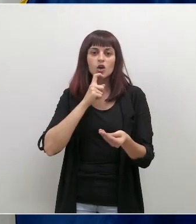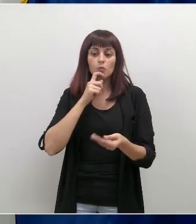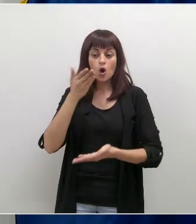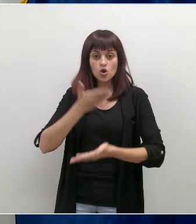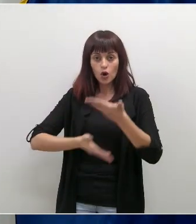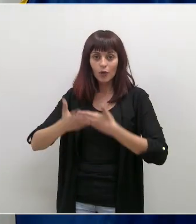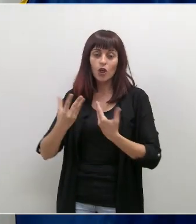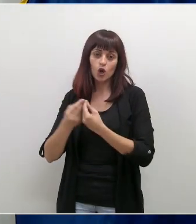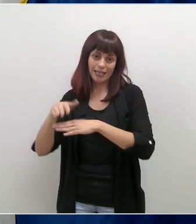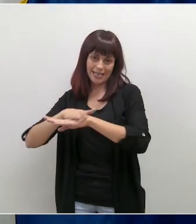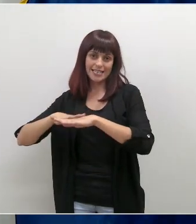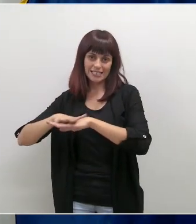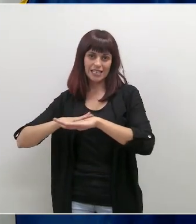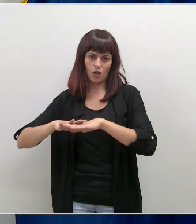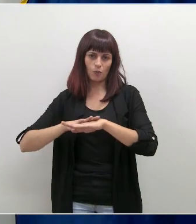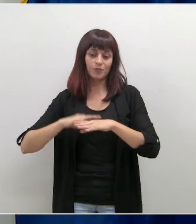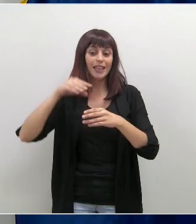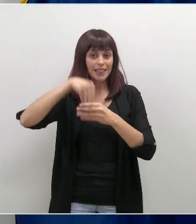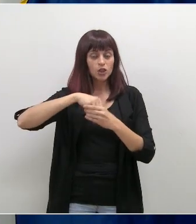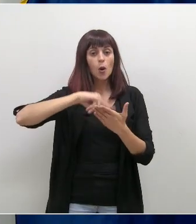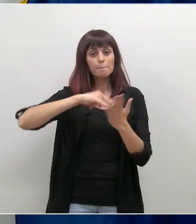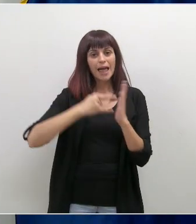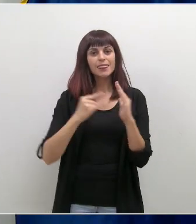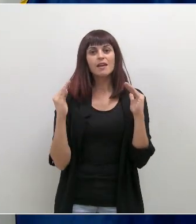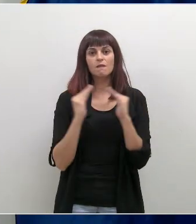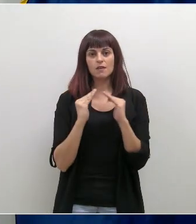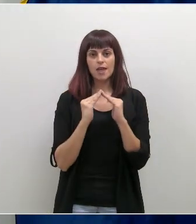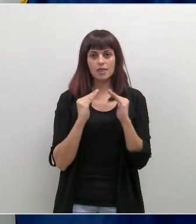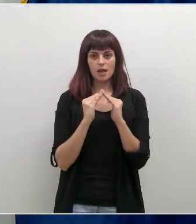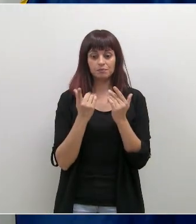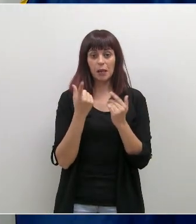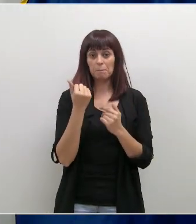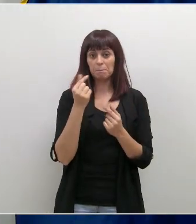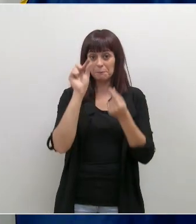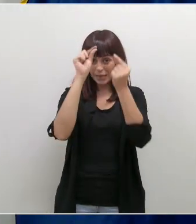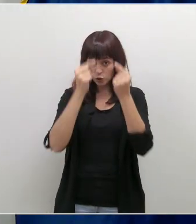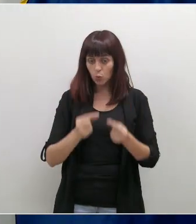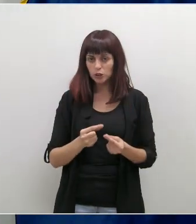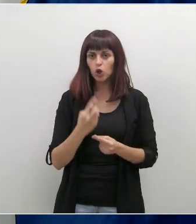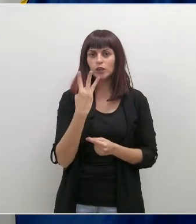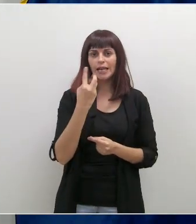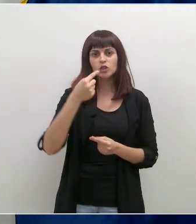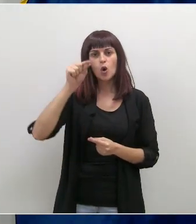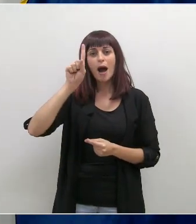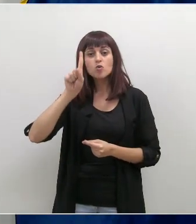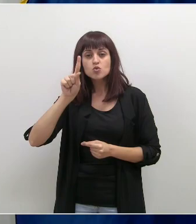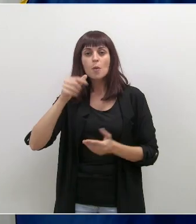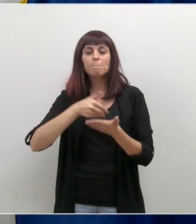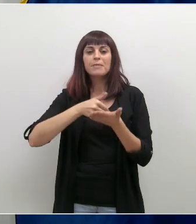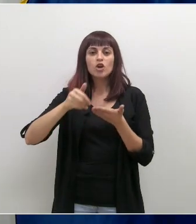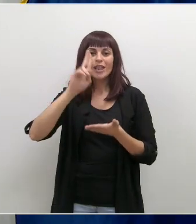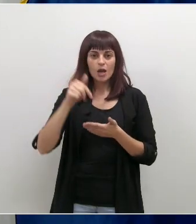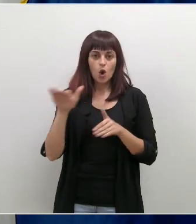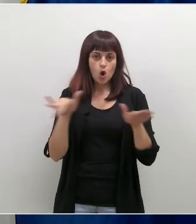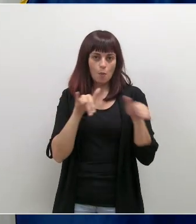con el Estado, enmarcado dentro del Plan de Vivienda, y tiene un presupuesto de 3,1 millones de euros esta